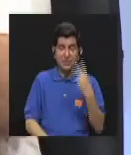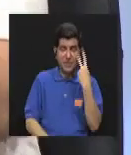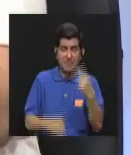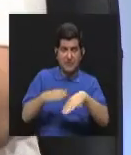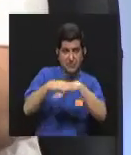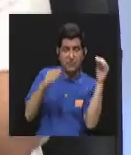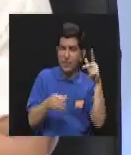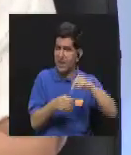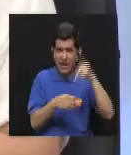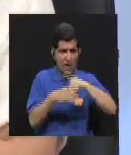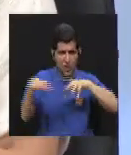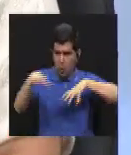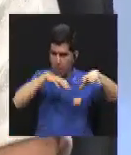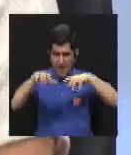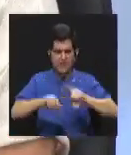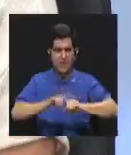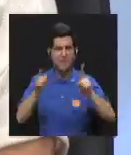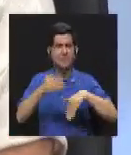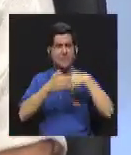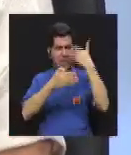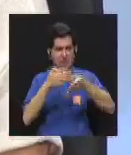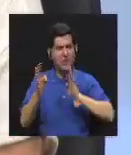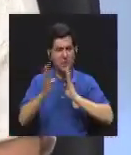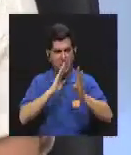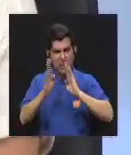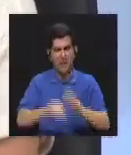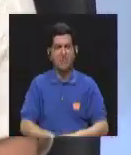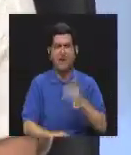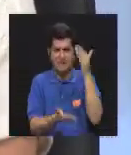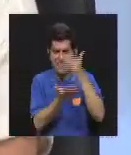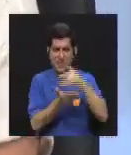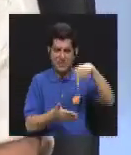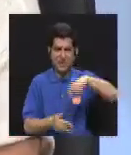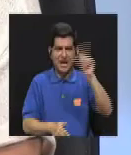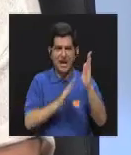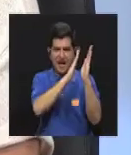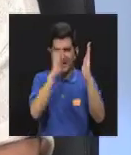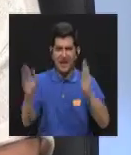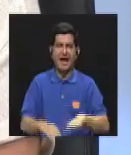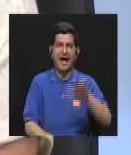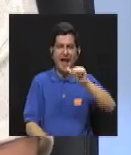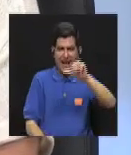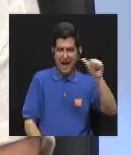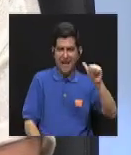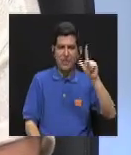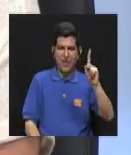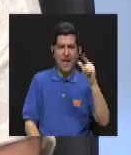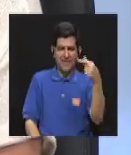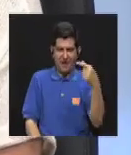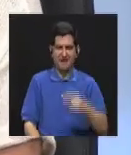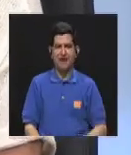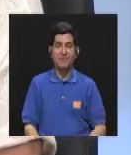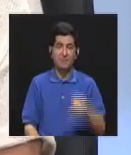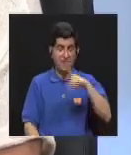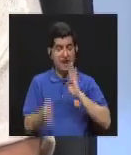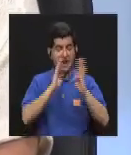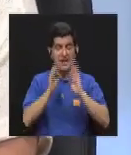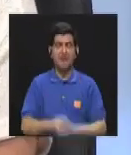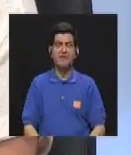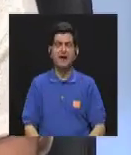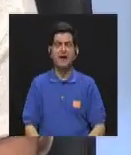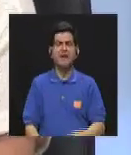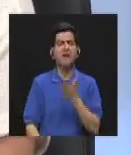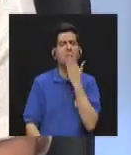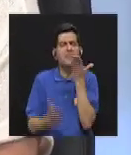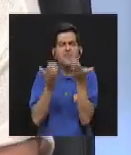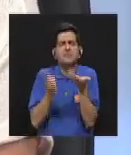no ha participado en la actividad. Sí, pero eso vamos sí. a hablar a la vuelta de la pausa aquí en Lunes de Cinemateca con Alejandro Astorga y Katia Grau. Estamos hablando de qué quieren los